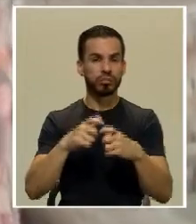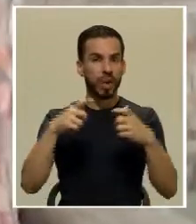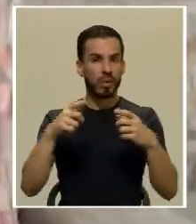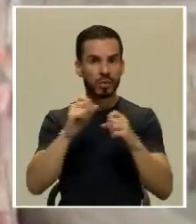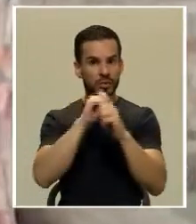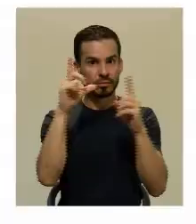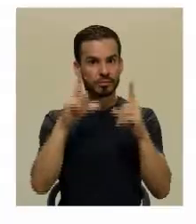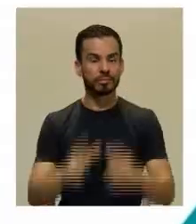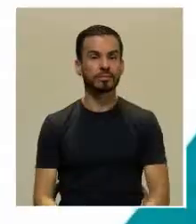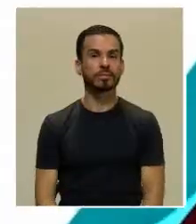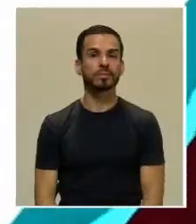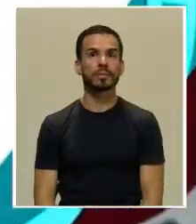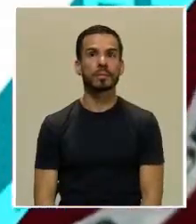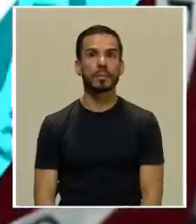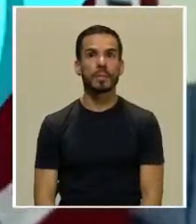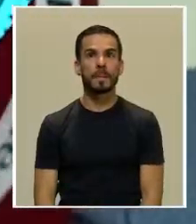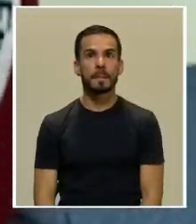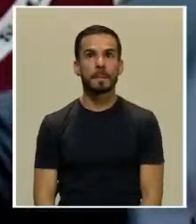alarmantes. Veamos.